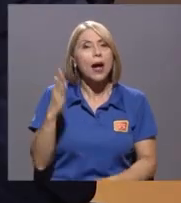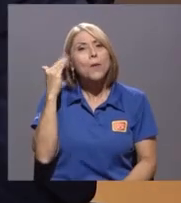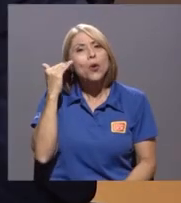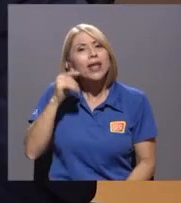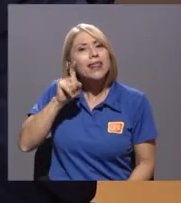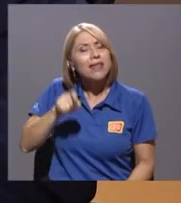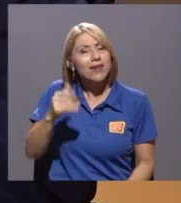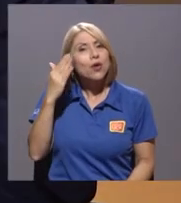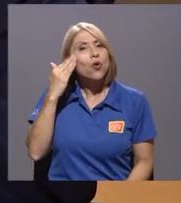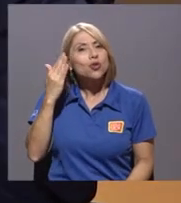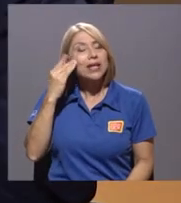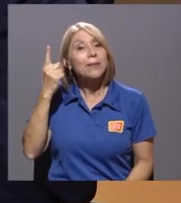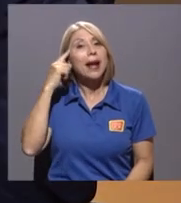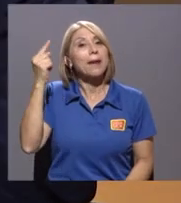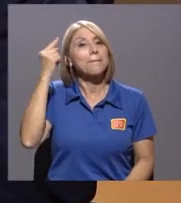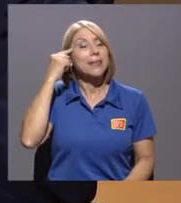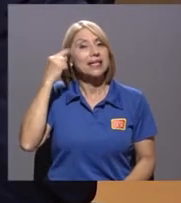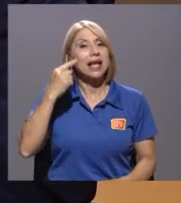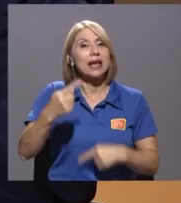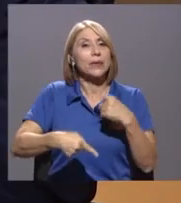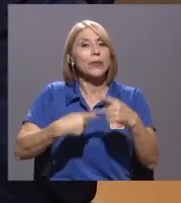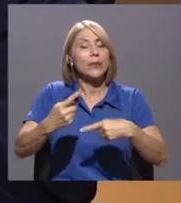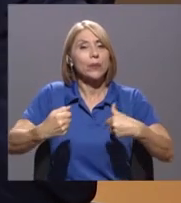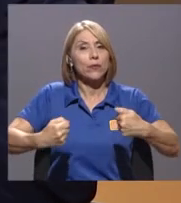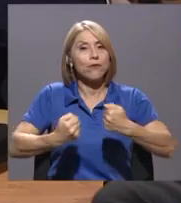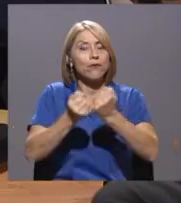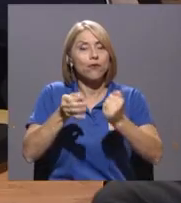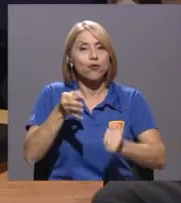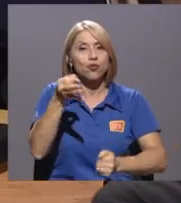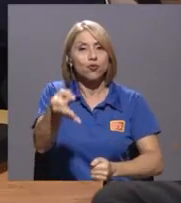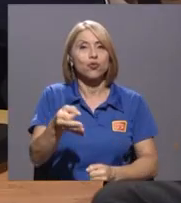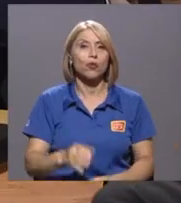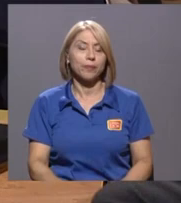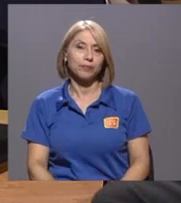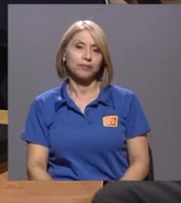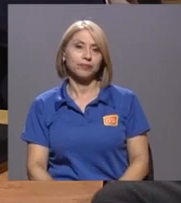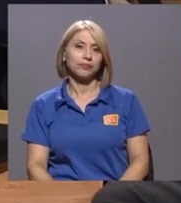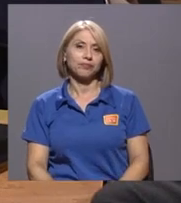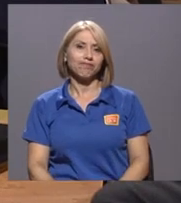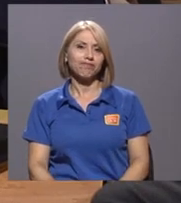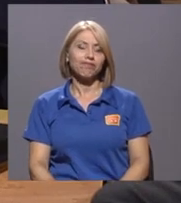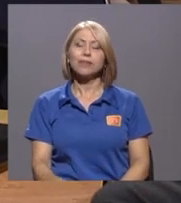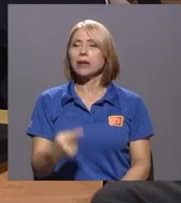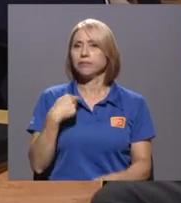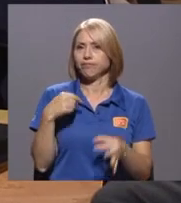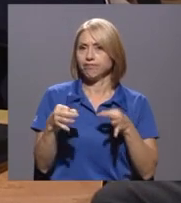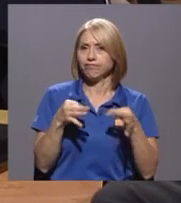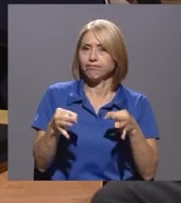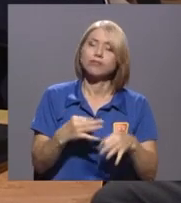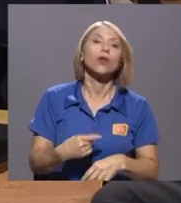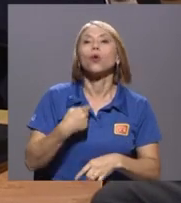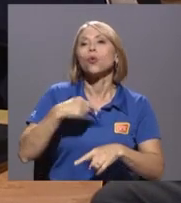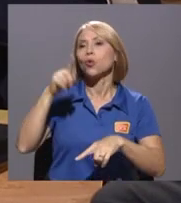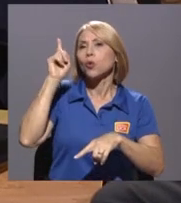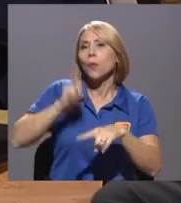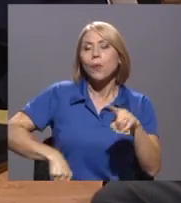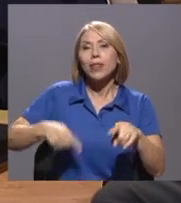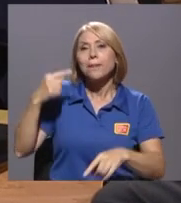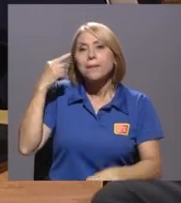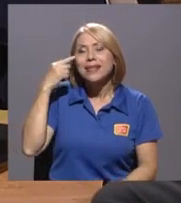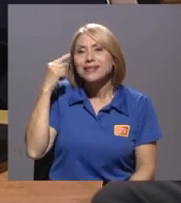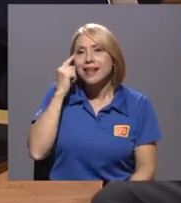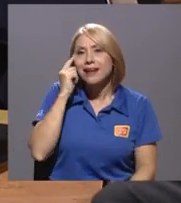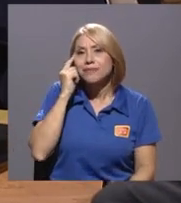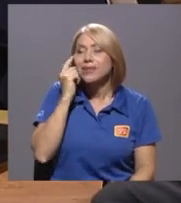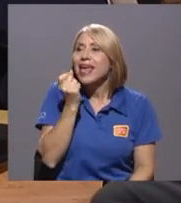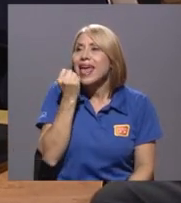pensar en los retos al futuro es que tal vez para decirlo así uno no puede pensar entender el